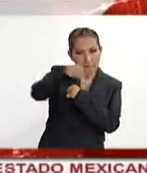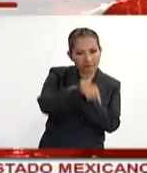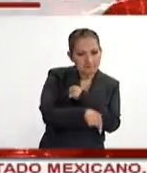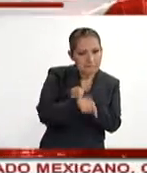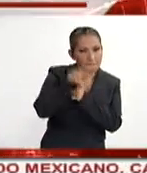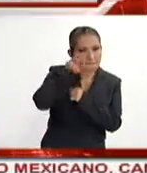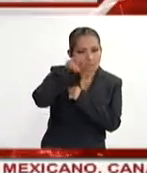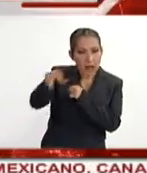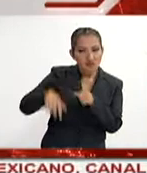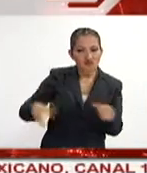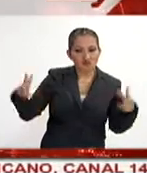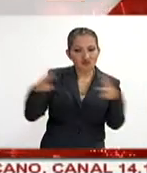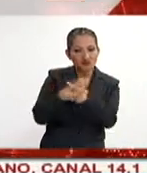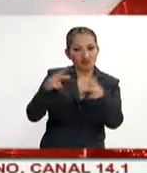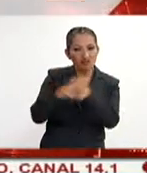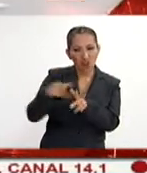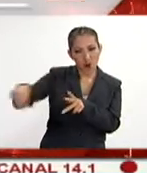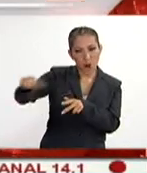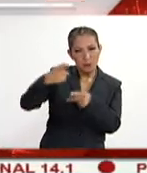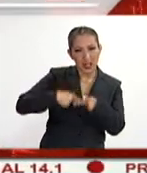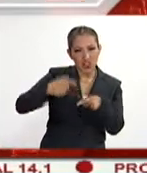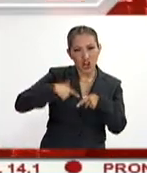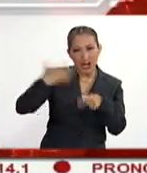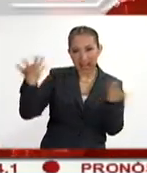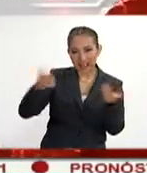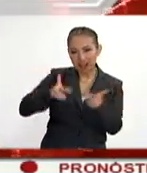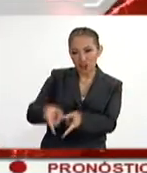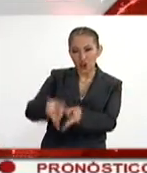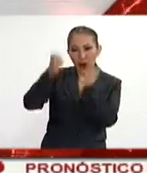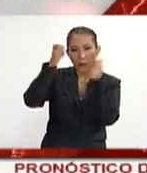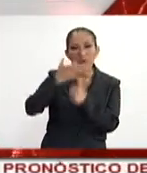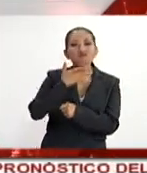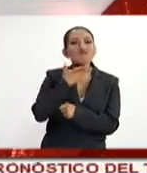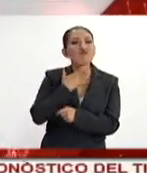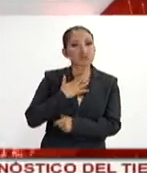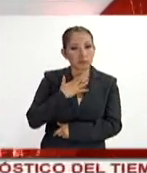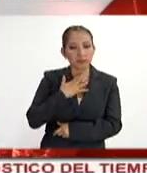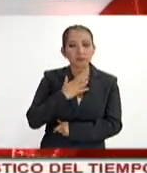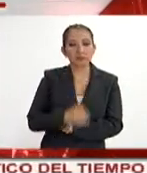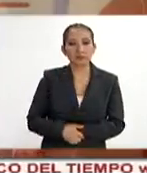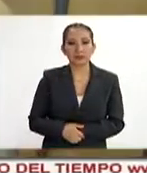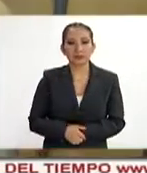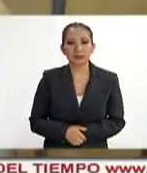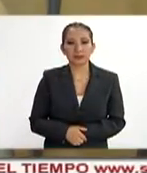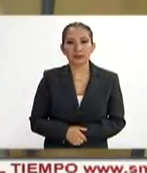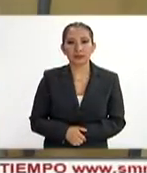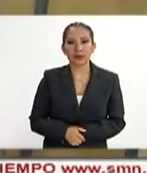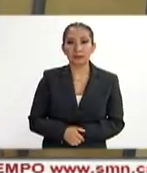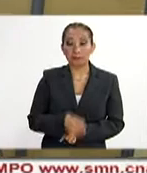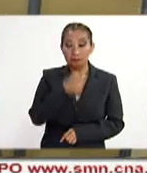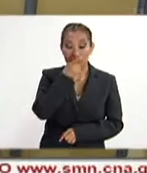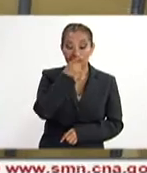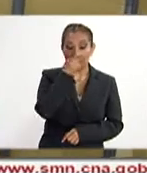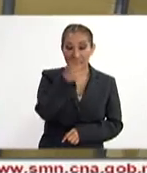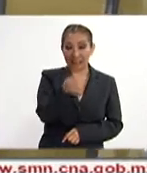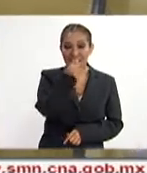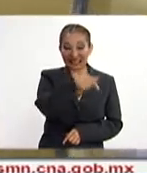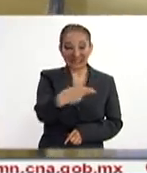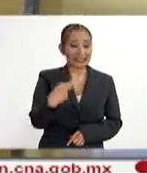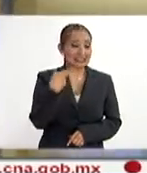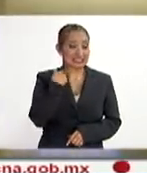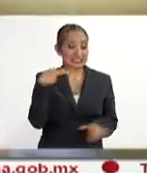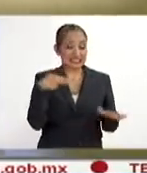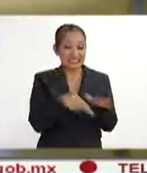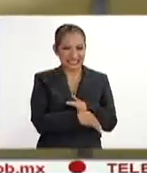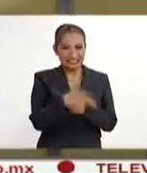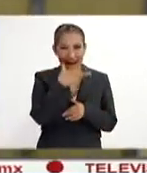de enfrentamiento con gente dedicada al tema del hidrocarburo. Dijo que el